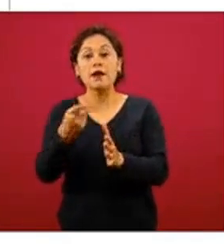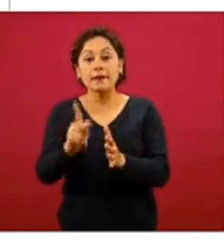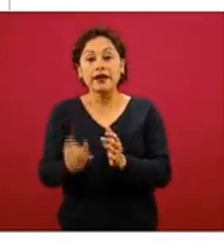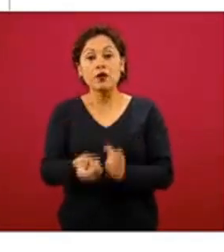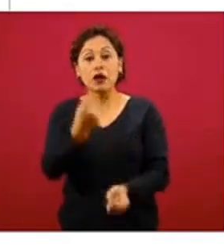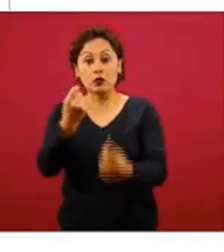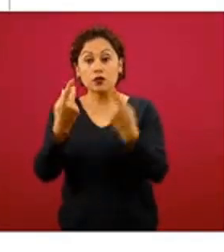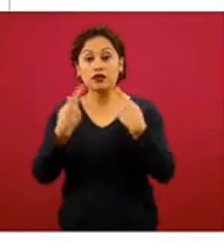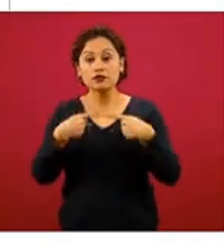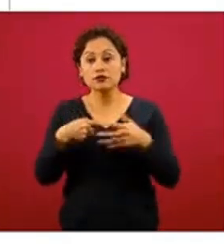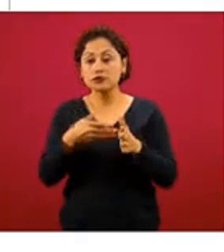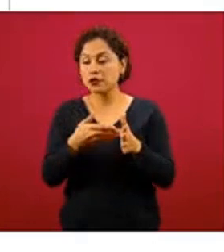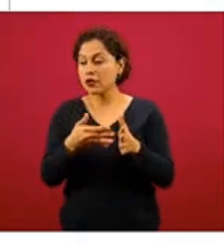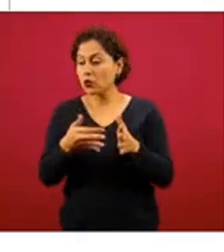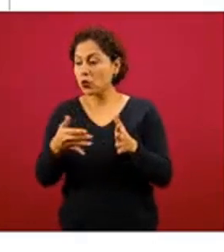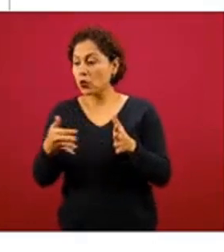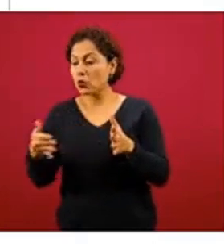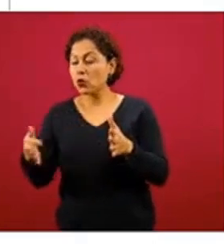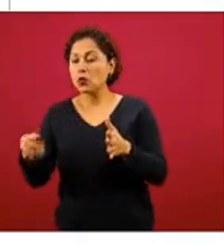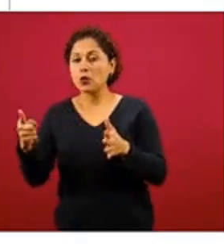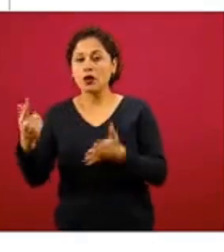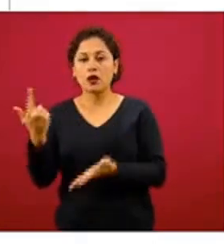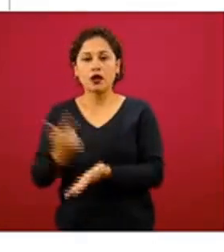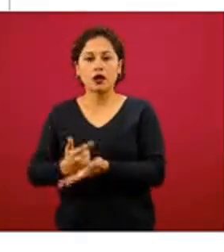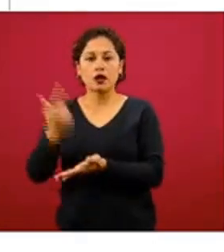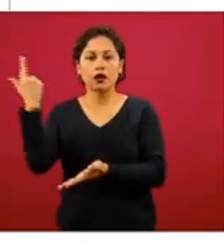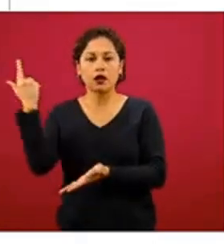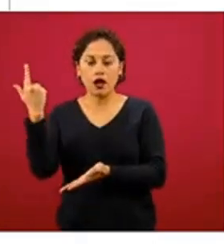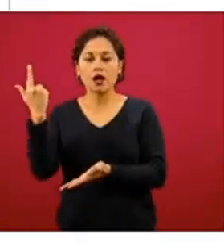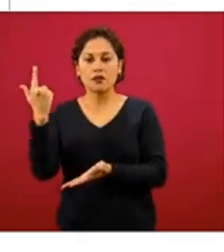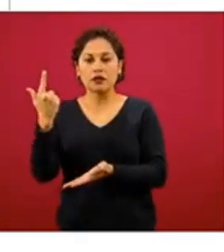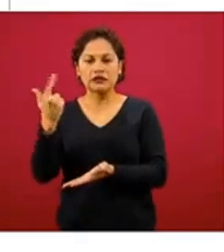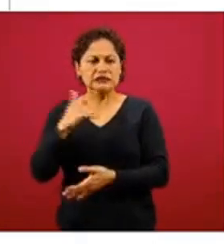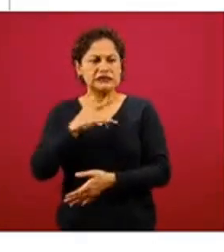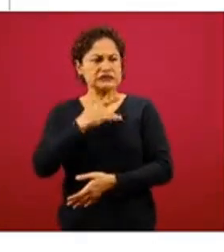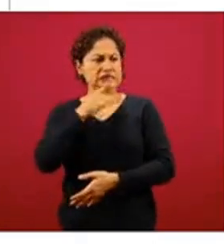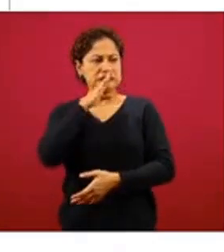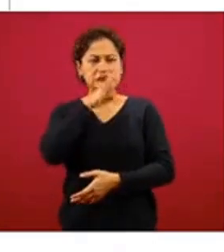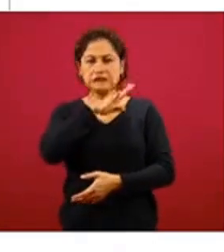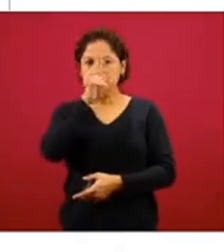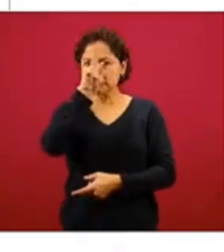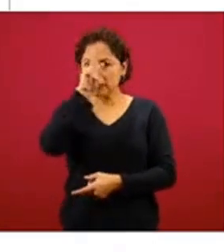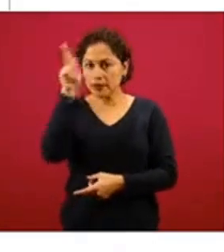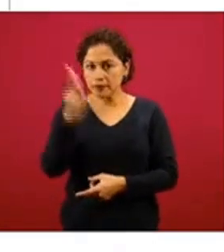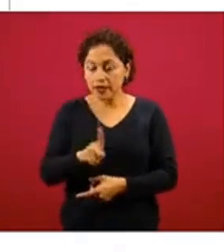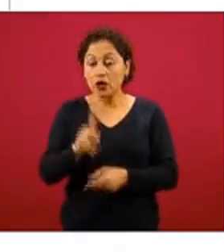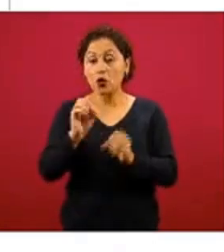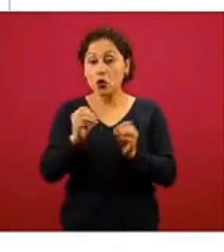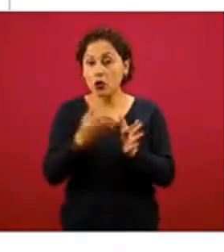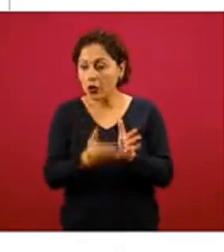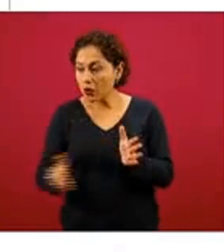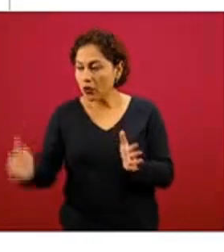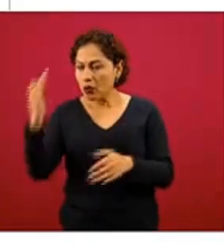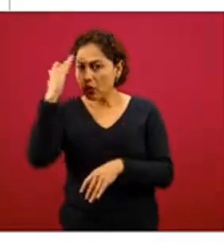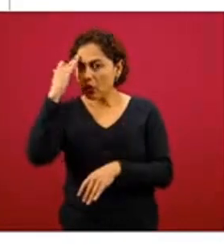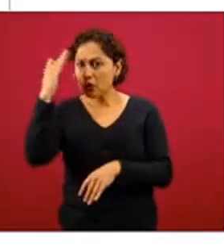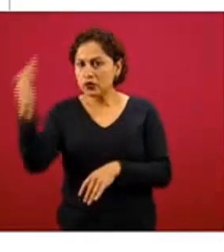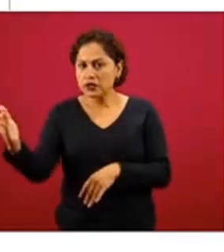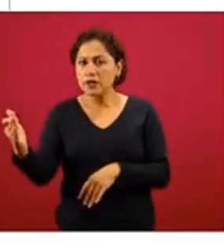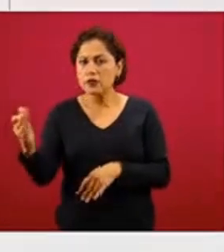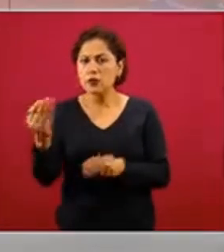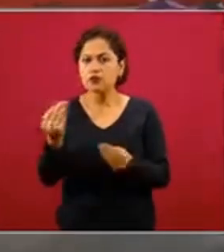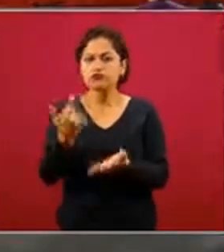hospitalización, inmunidad, y los más graves que requieren ventilación generan inmunidad, pero también varios de ellos mueren.